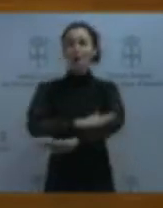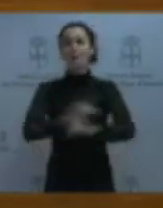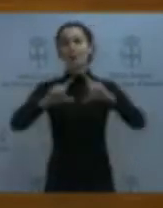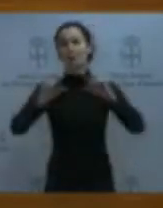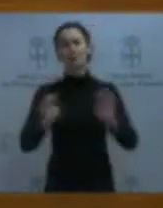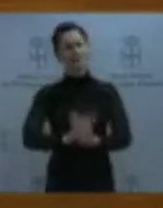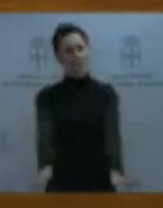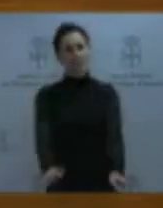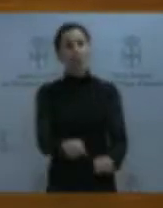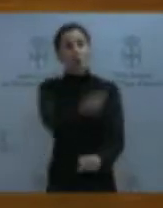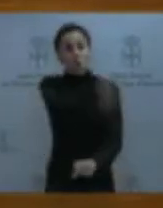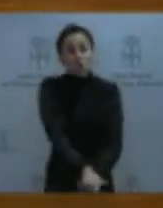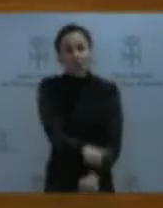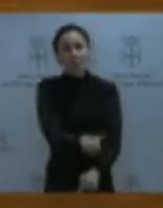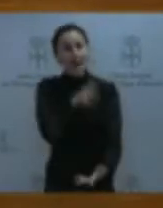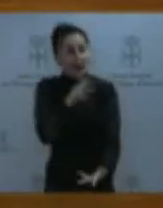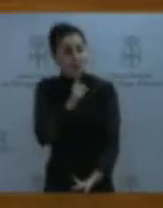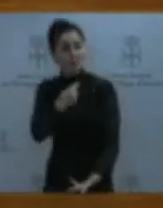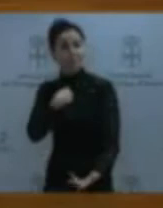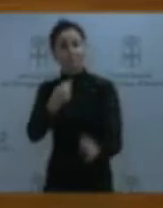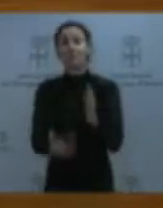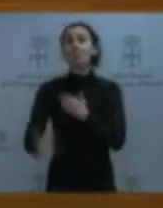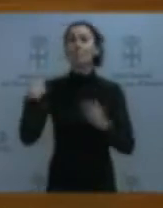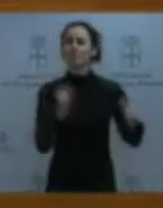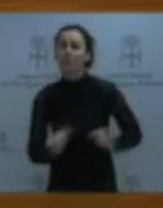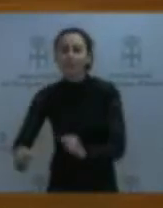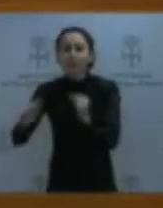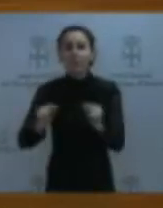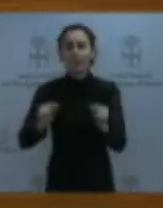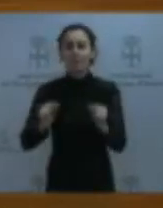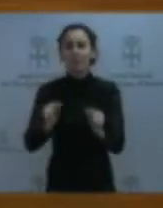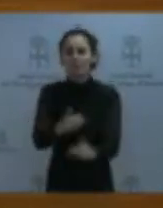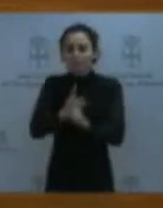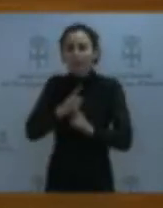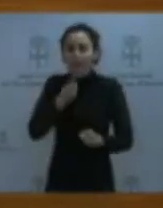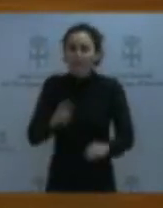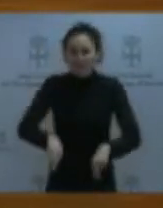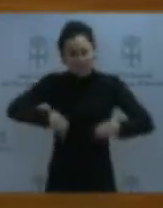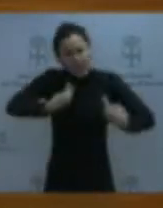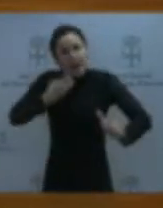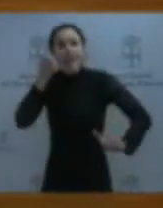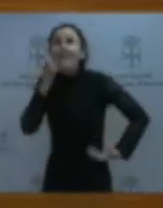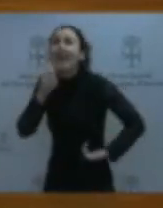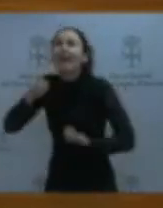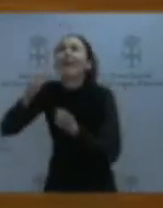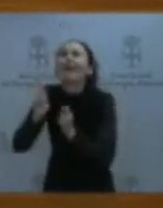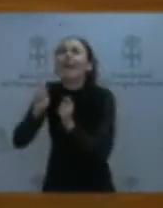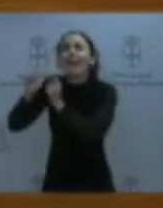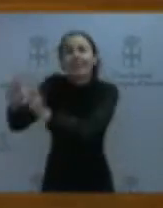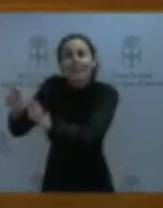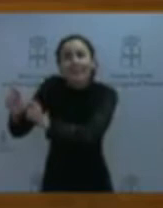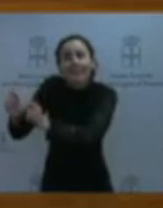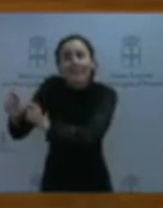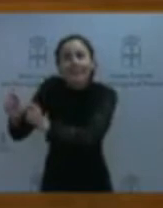Usted decía ahora que en el anterior debate me había dicho que había permitido gobernar a Mariano Rajoy